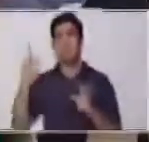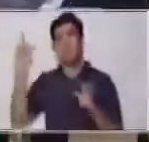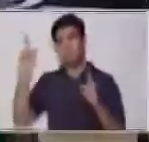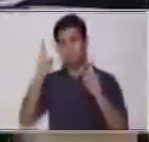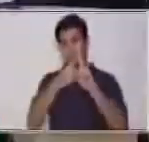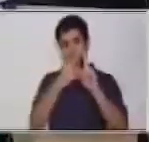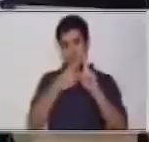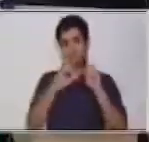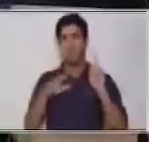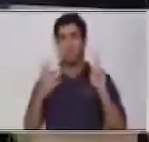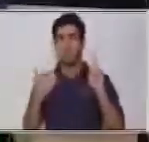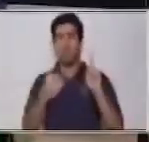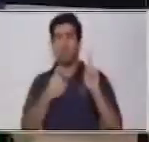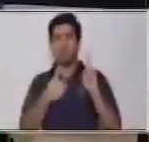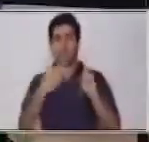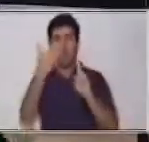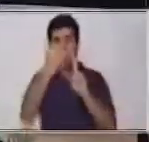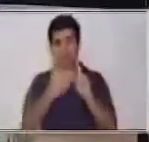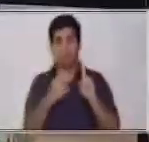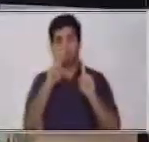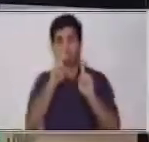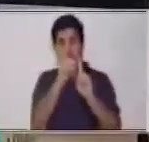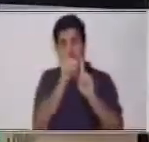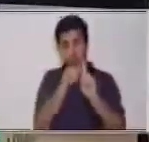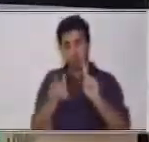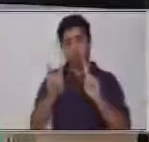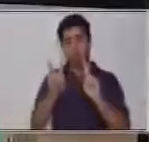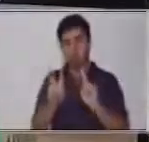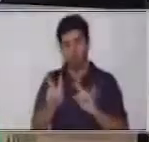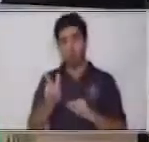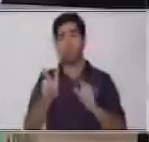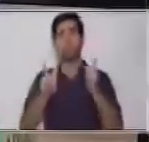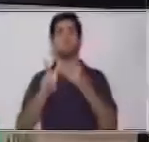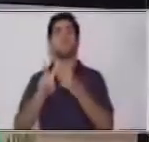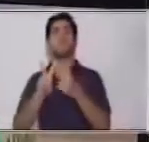descriptivos se van a dividir en dos. Tenemos textos